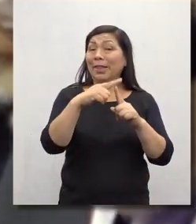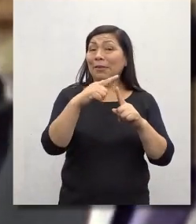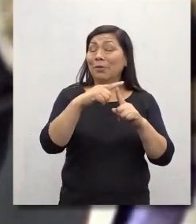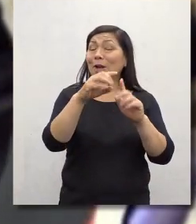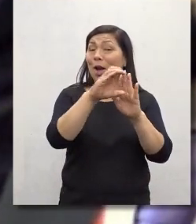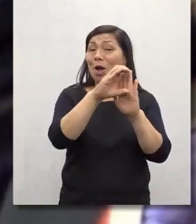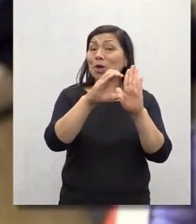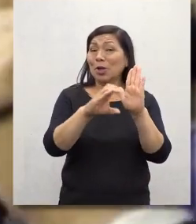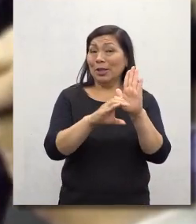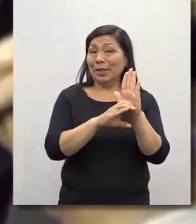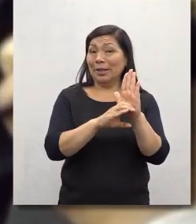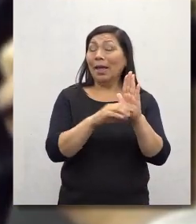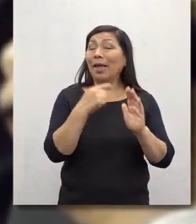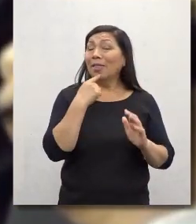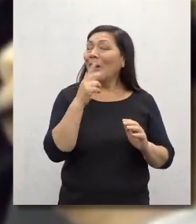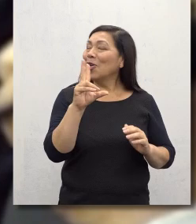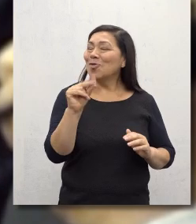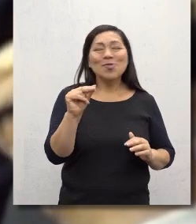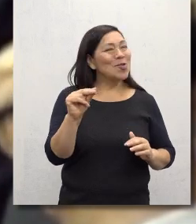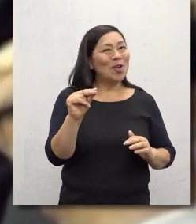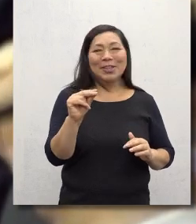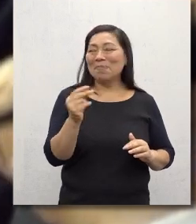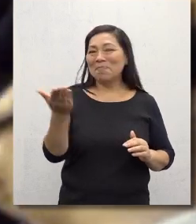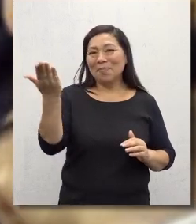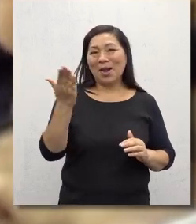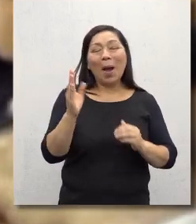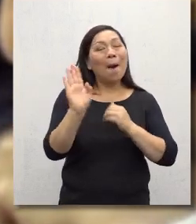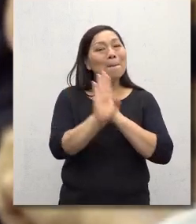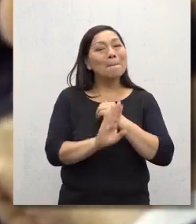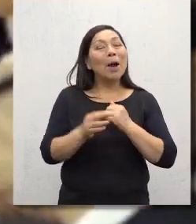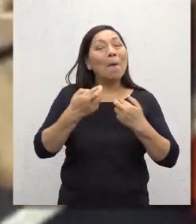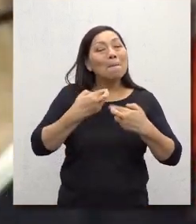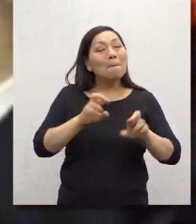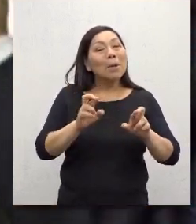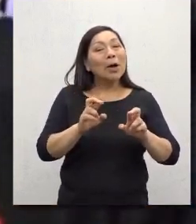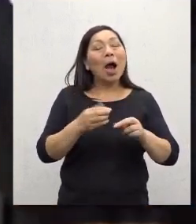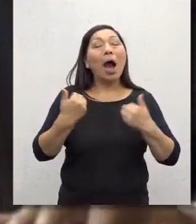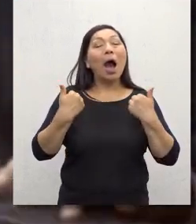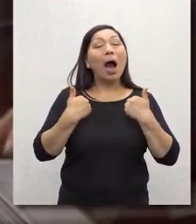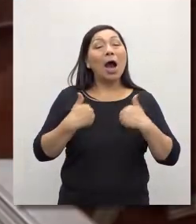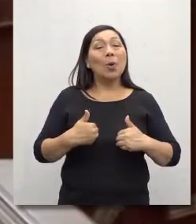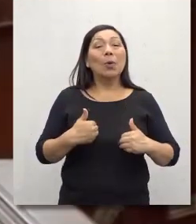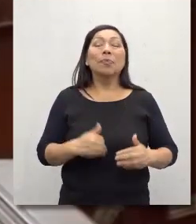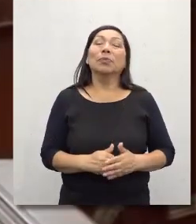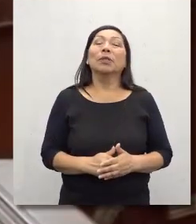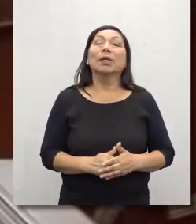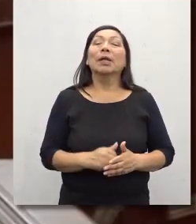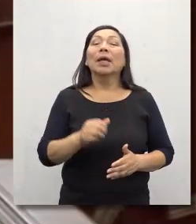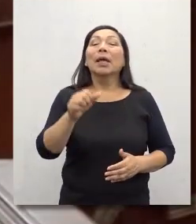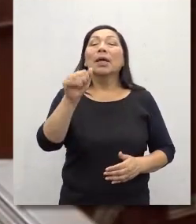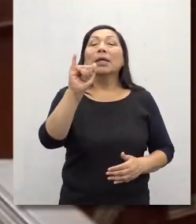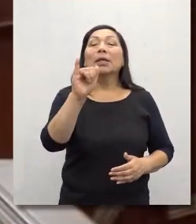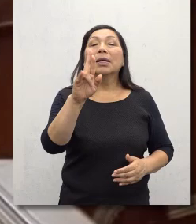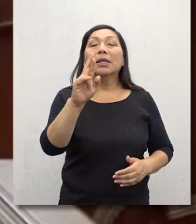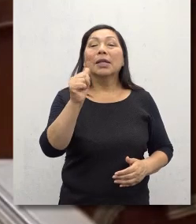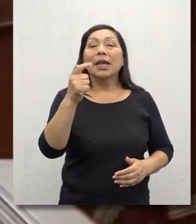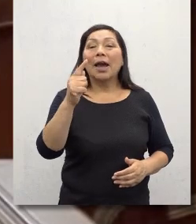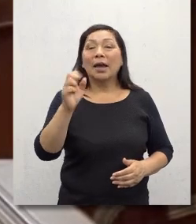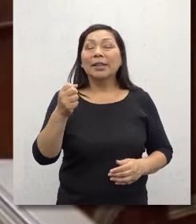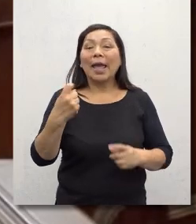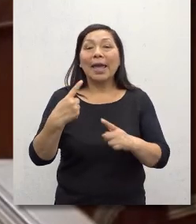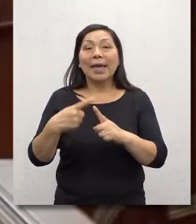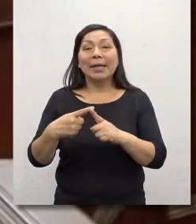Tribunal Constitucional declaró infundada la demanda de amparo promovida por el abogado Eric Iriarte Aón contra